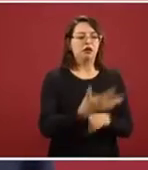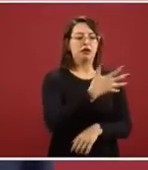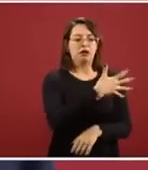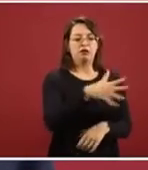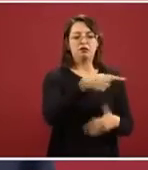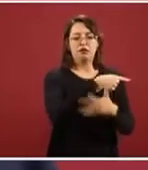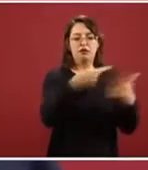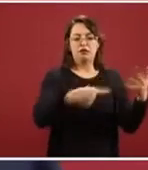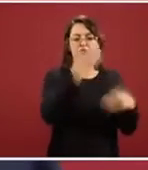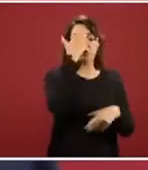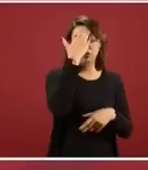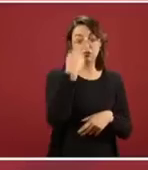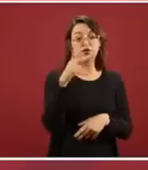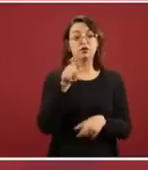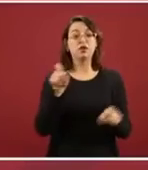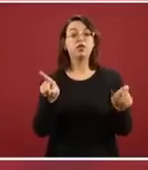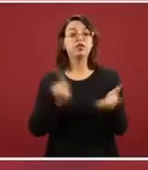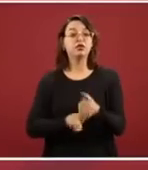porque también